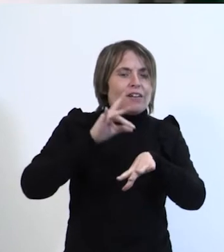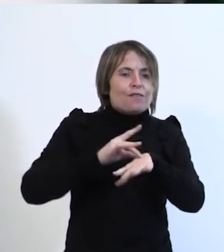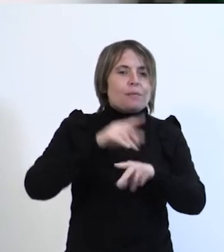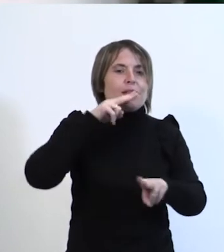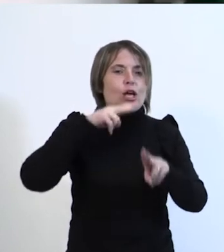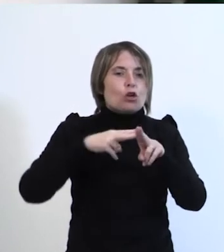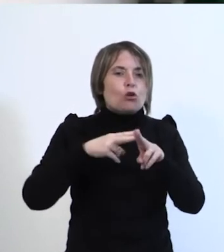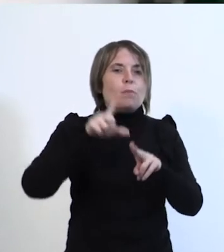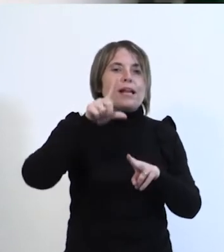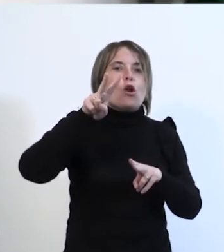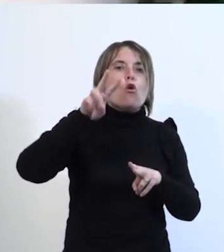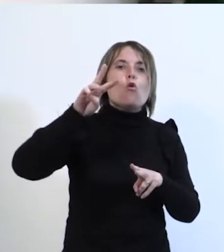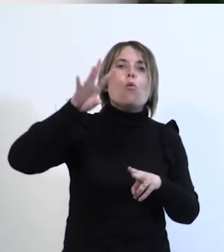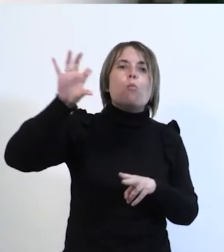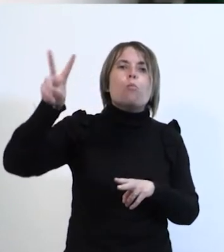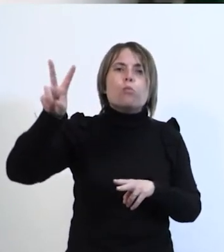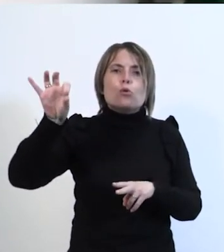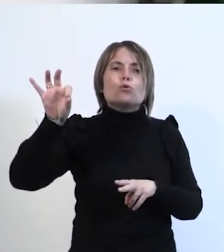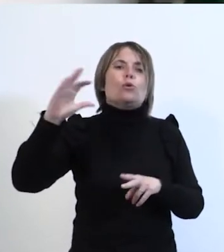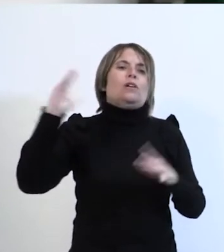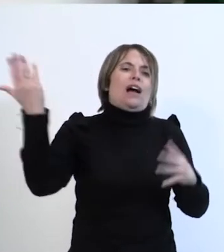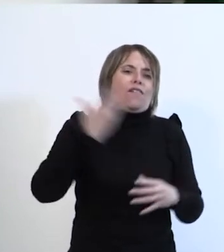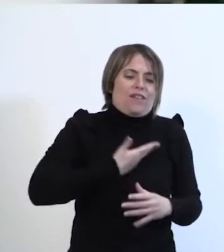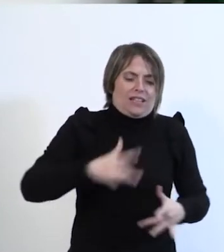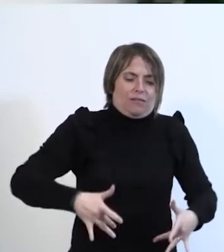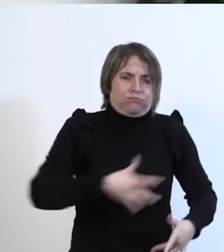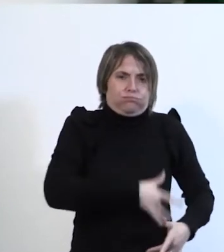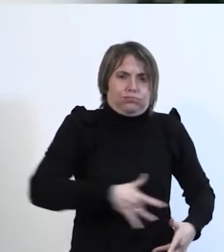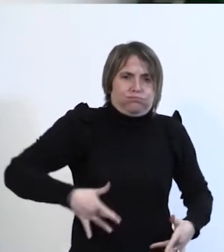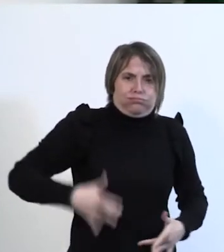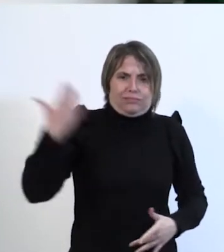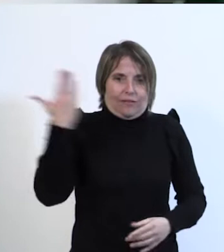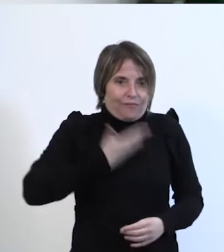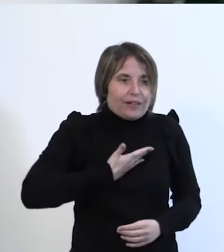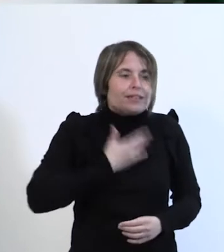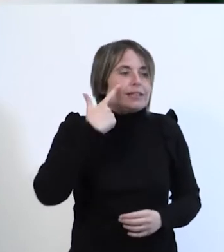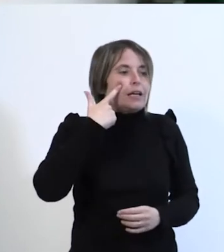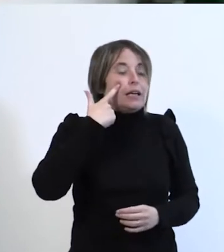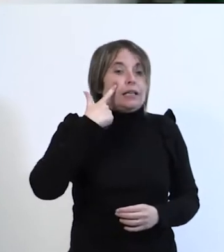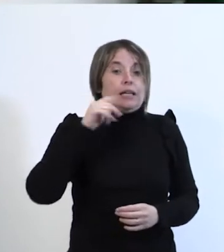llama lupus eritematoso y tenía afectación renal. Y